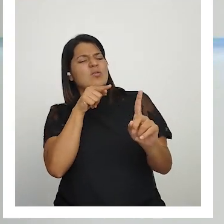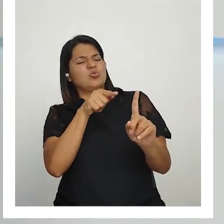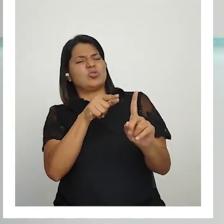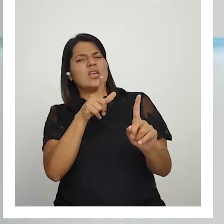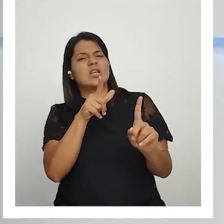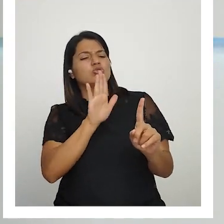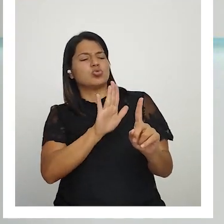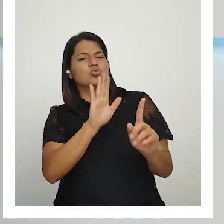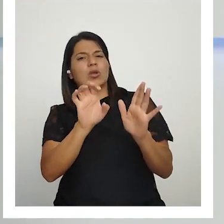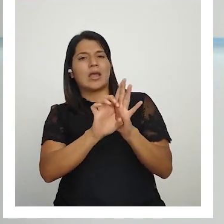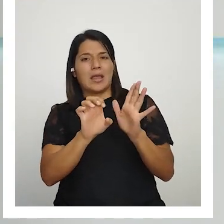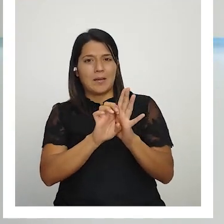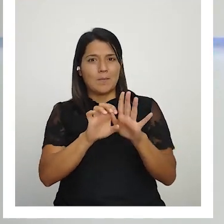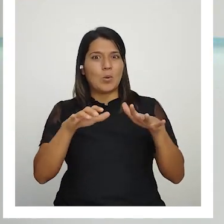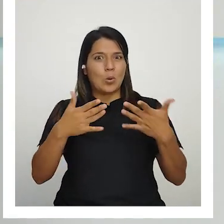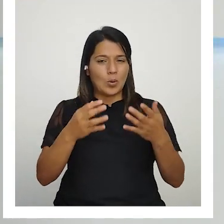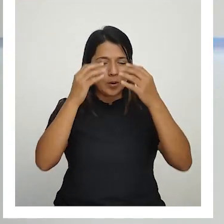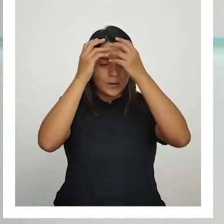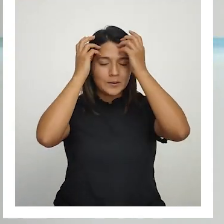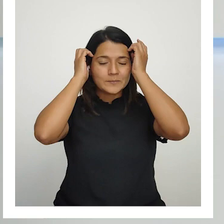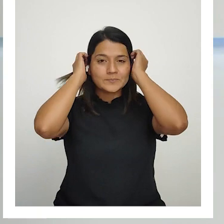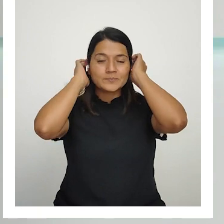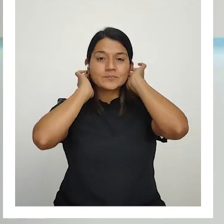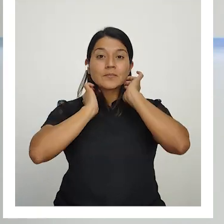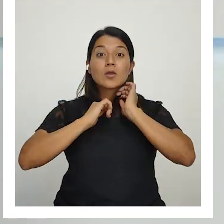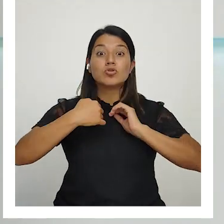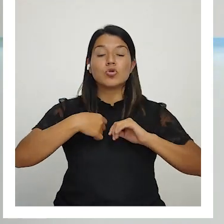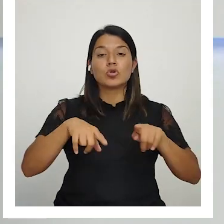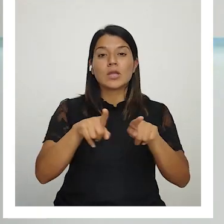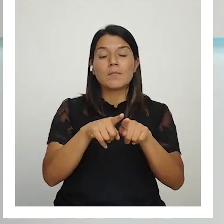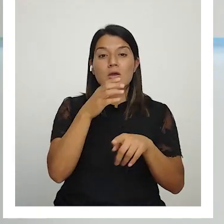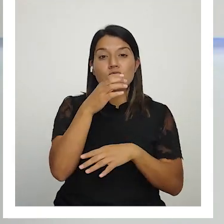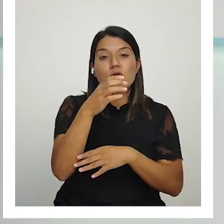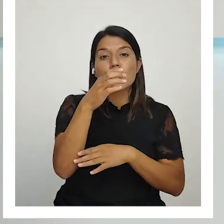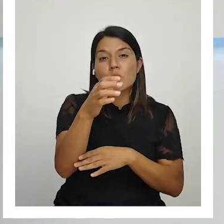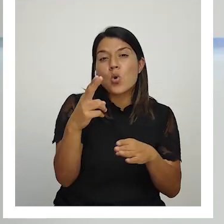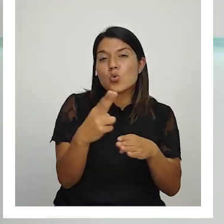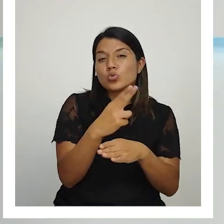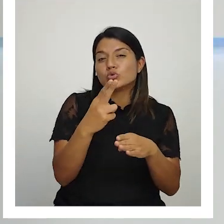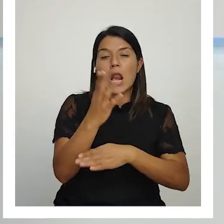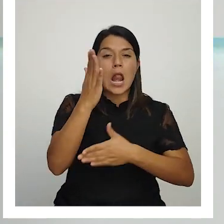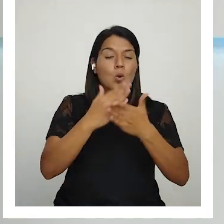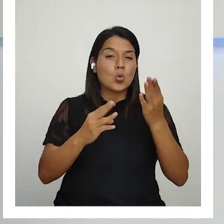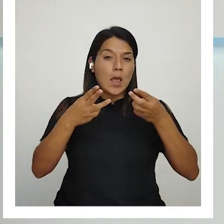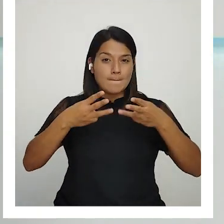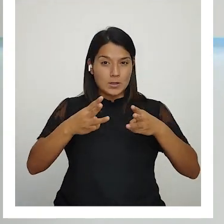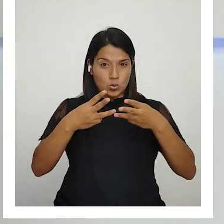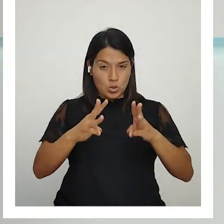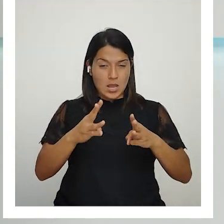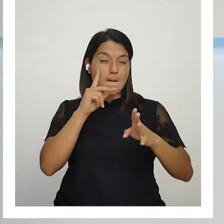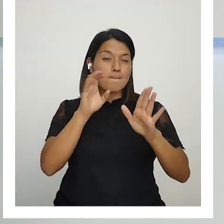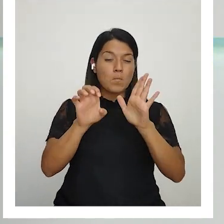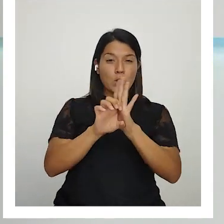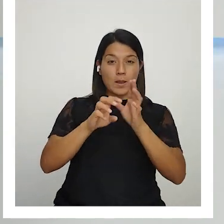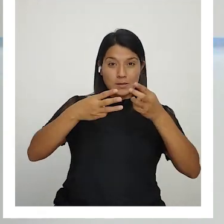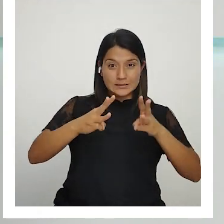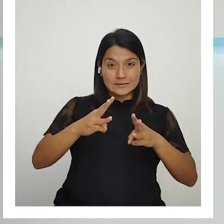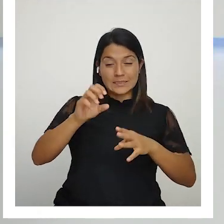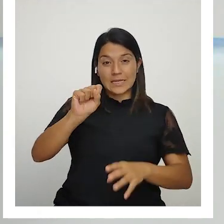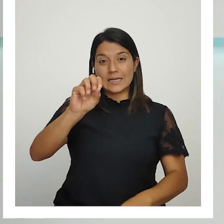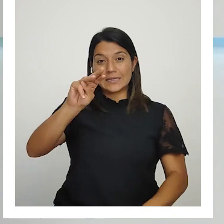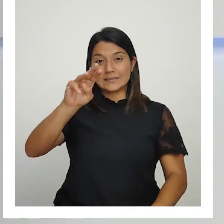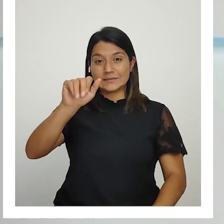y cuáles son esos ejemplos que están dando. Les recomiendo también utilizar algún tipo de metodología, como es la metodología